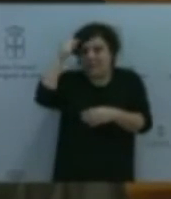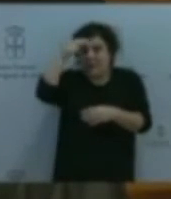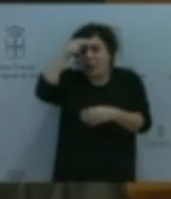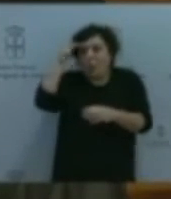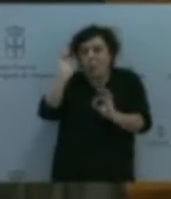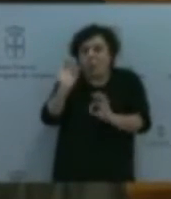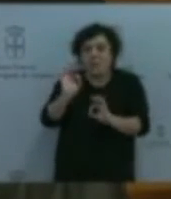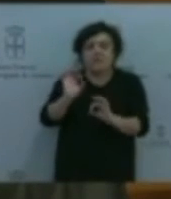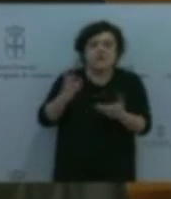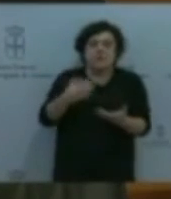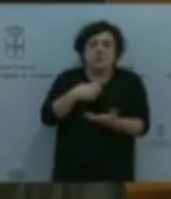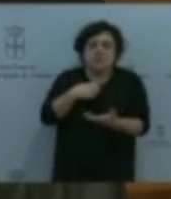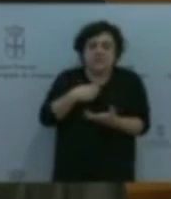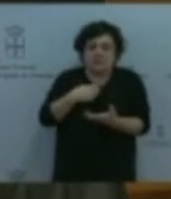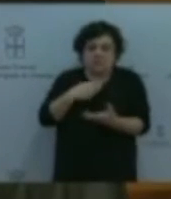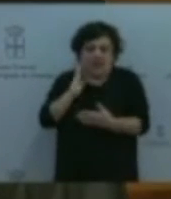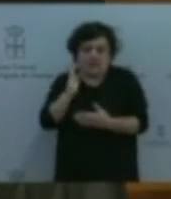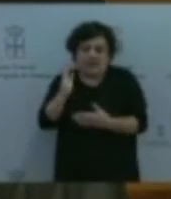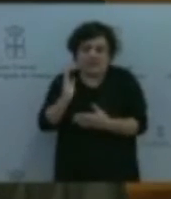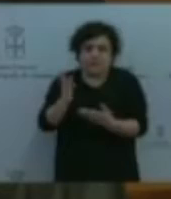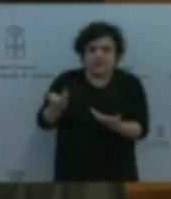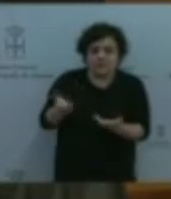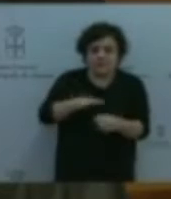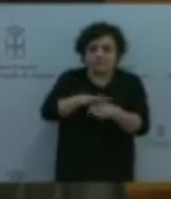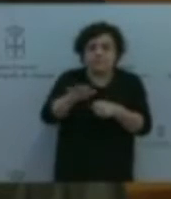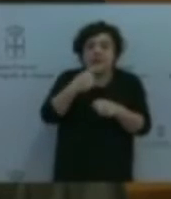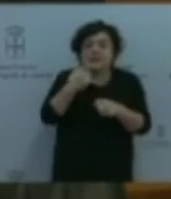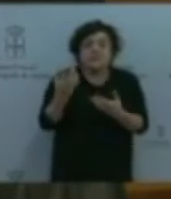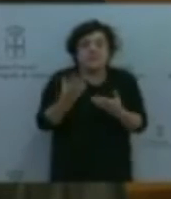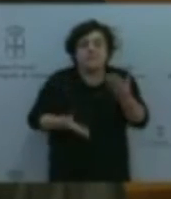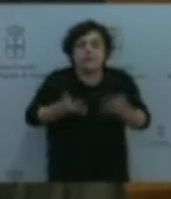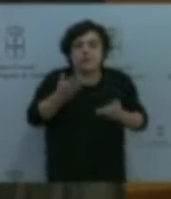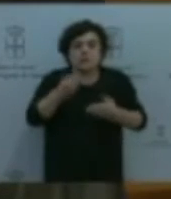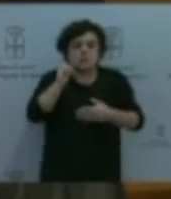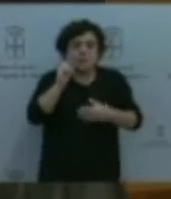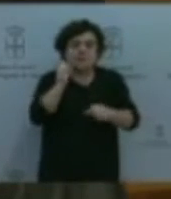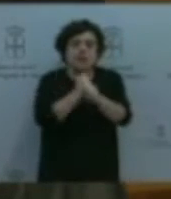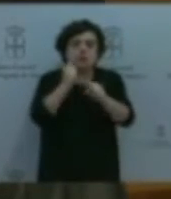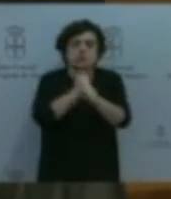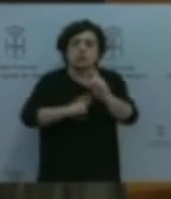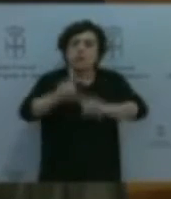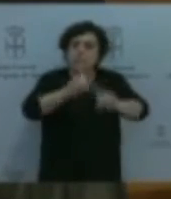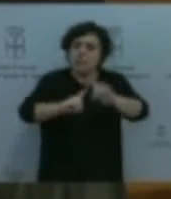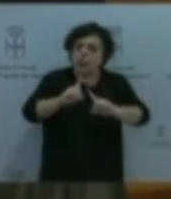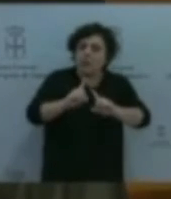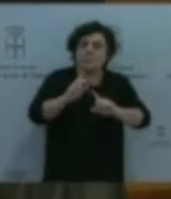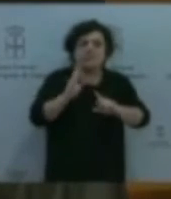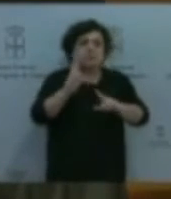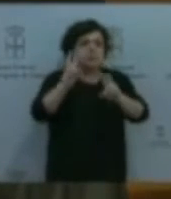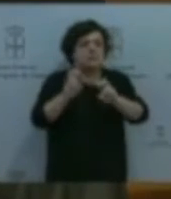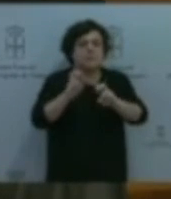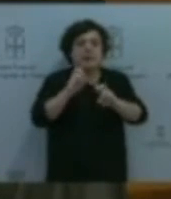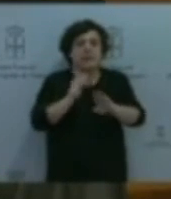en valorar solo la conflictividad laboral de una empresa a la hora de cómo acude a una licitación pública, si lo hace en el marco